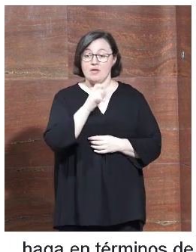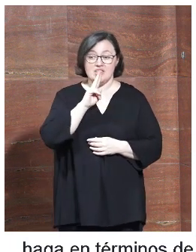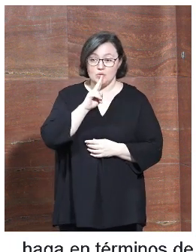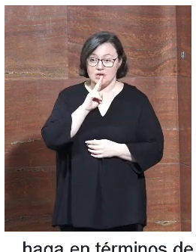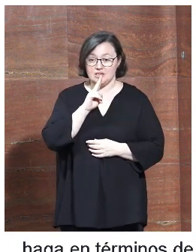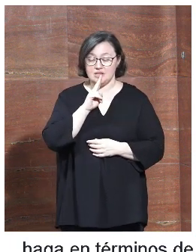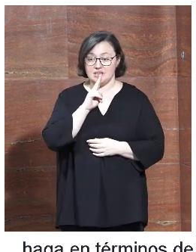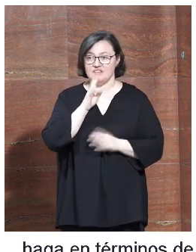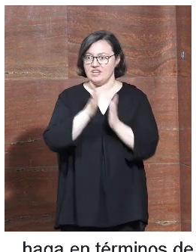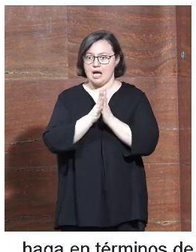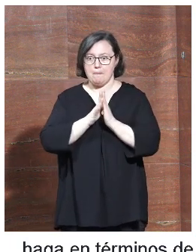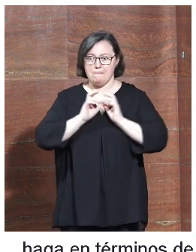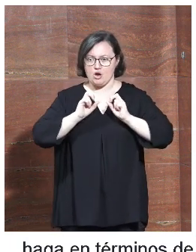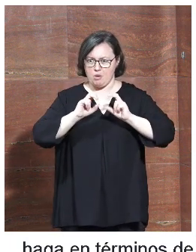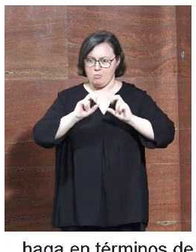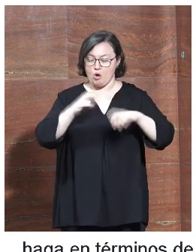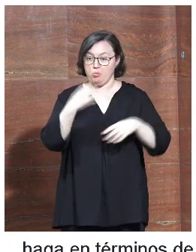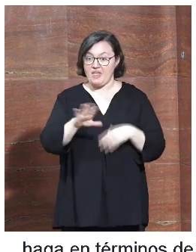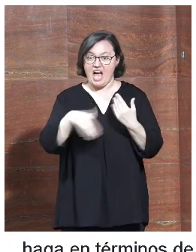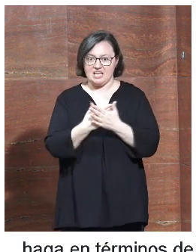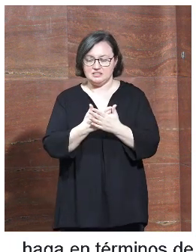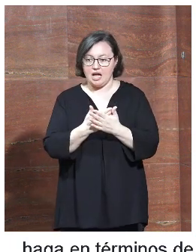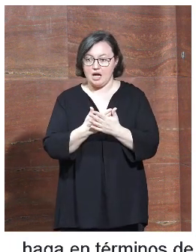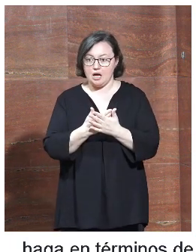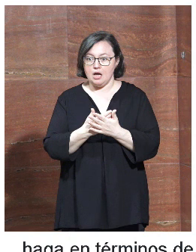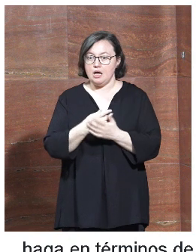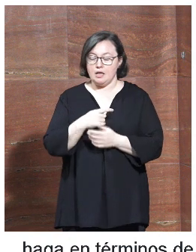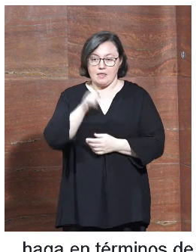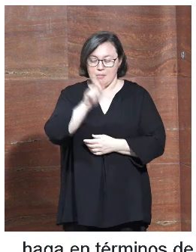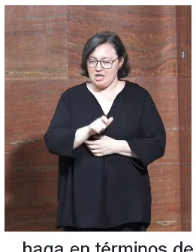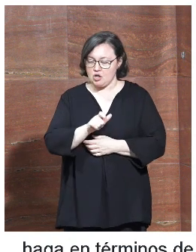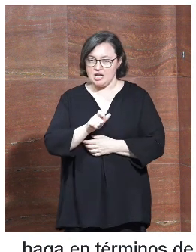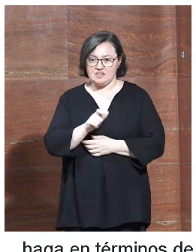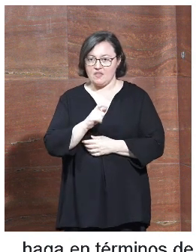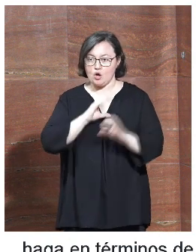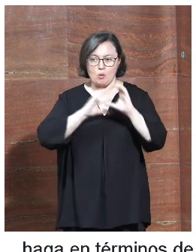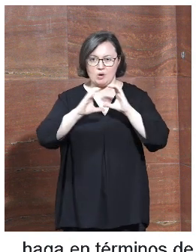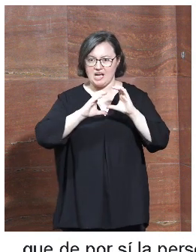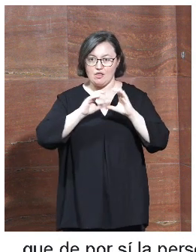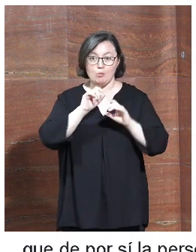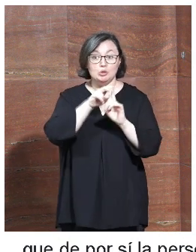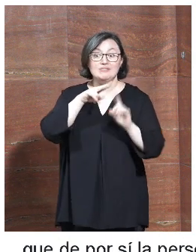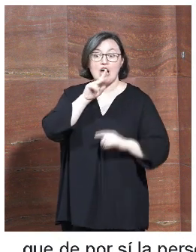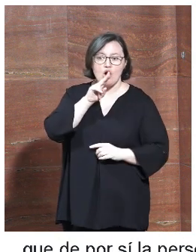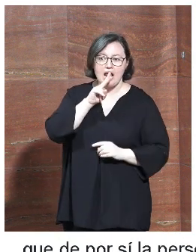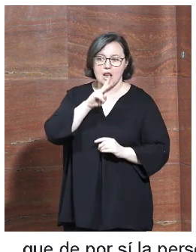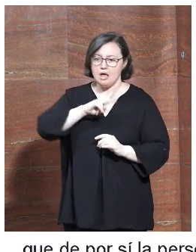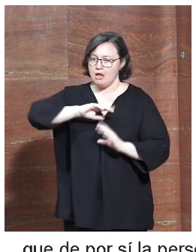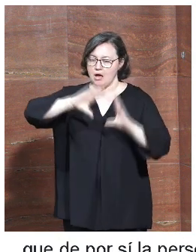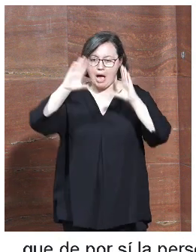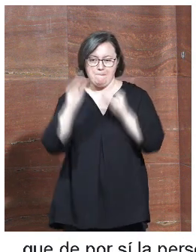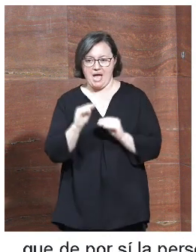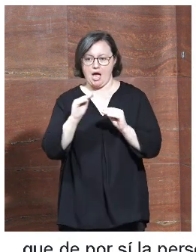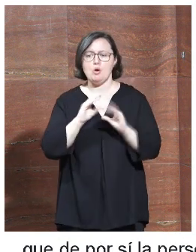avanzar tanto como para que funcionalmente se emitan sonidos, pero no haya comunicación como tal desde el punto de vista oral, porque